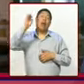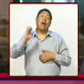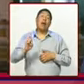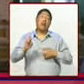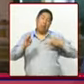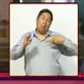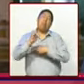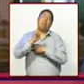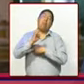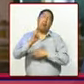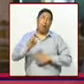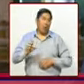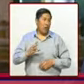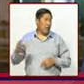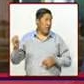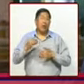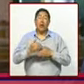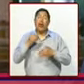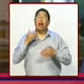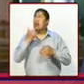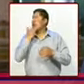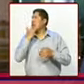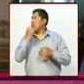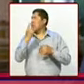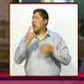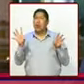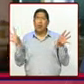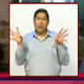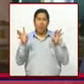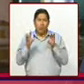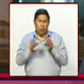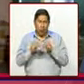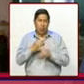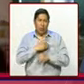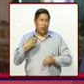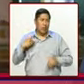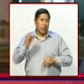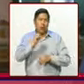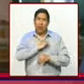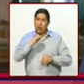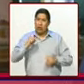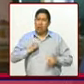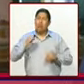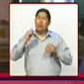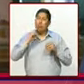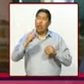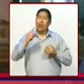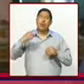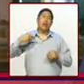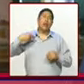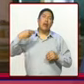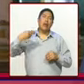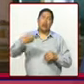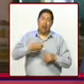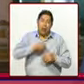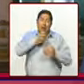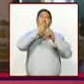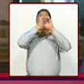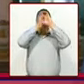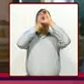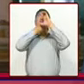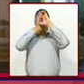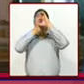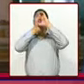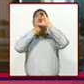de los parlamentarios en la antesala de lo que ha sido una sesión que la califican como histórica, Miriam. Exactamente, con megáfono en mano tuvieron